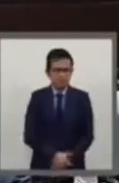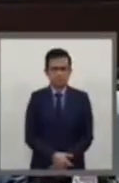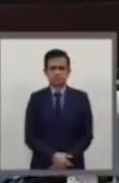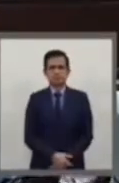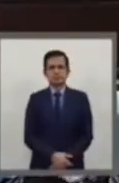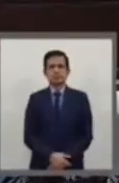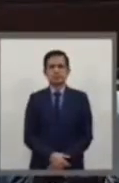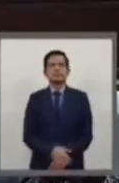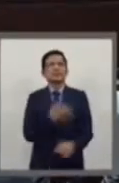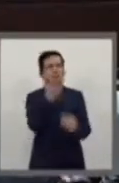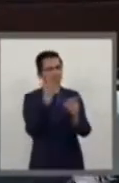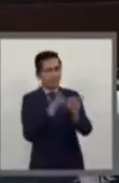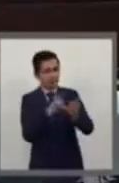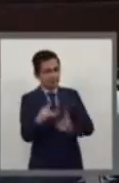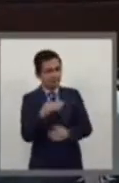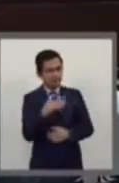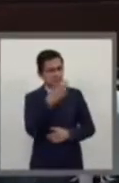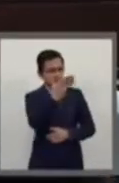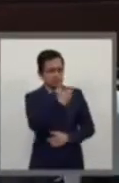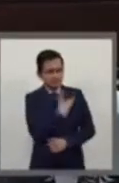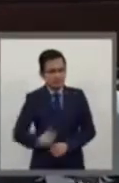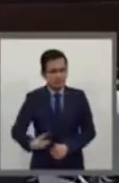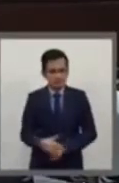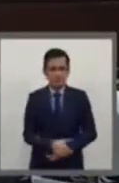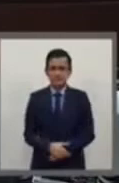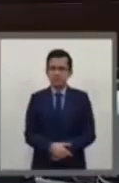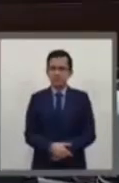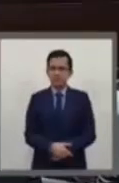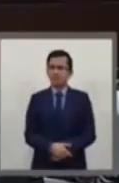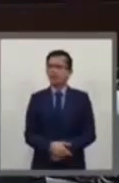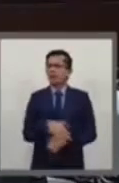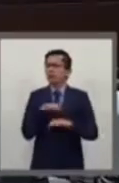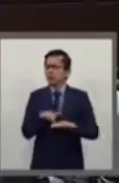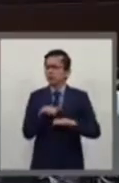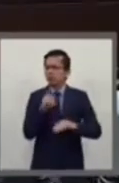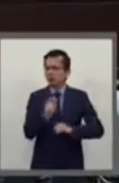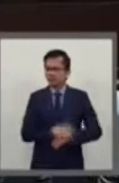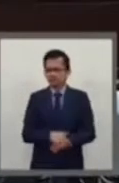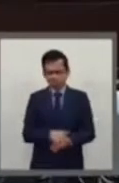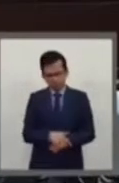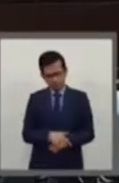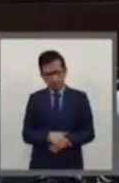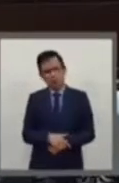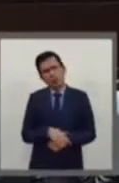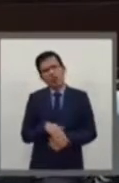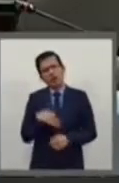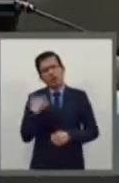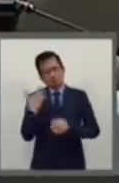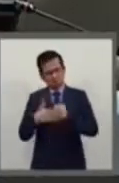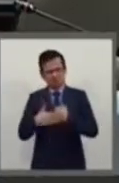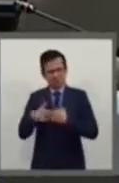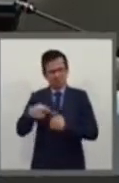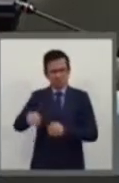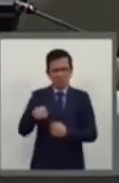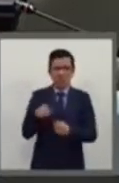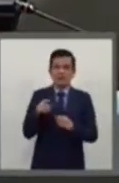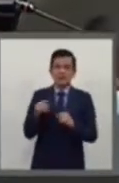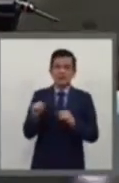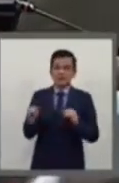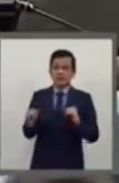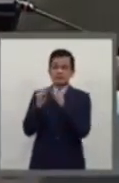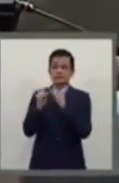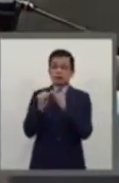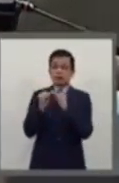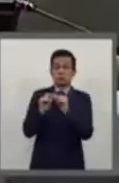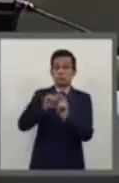señor presidente. Mire, es en relación a la próxima designación del director del Instituto Nacional de